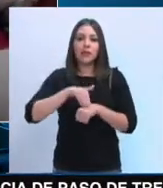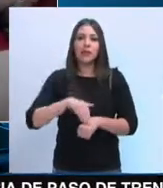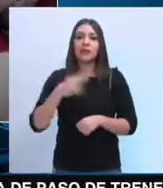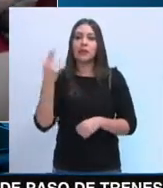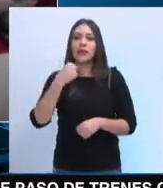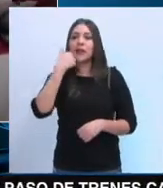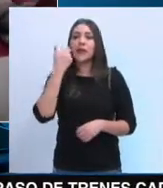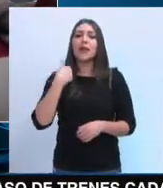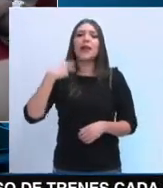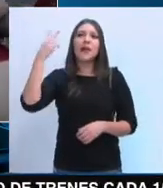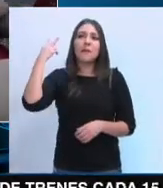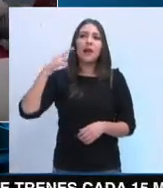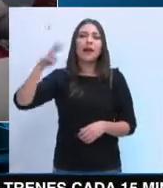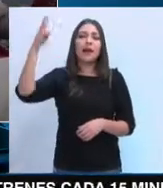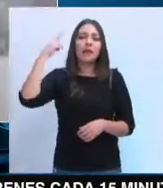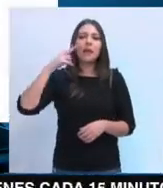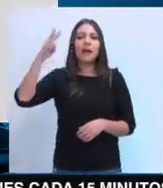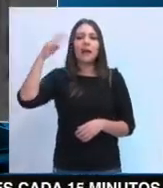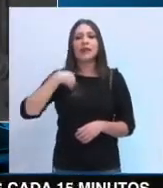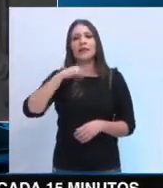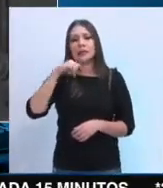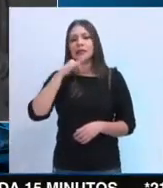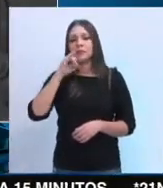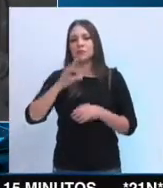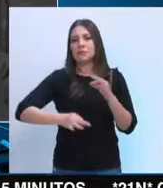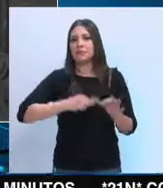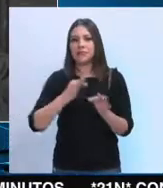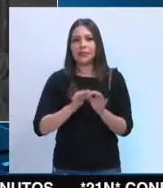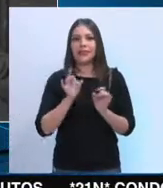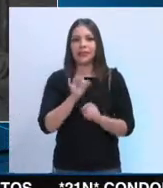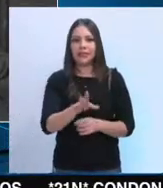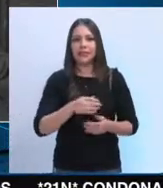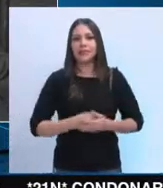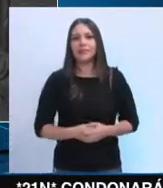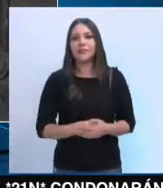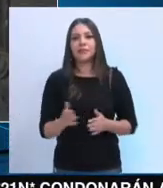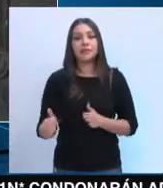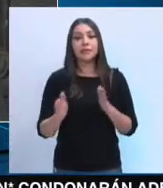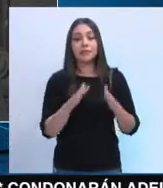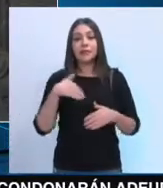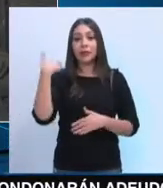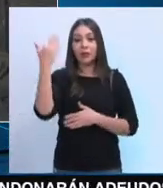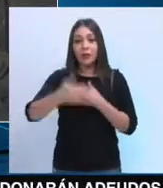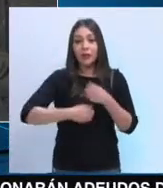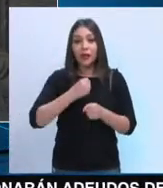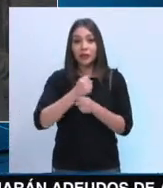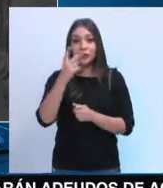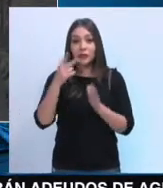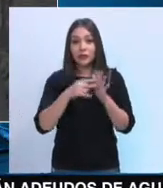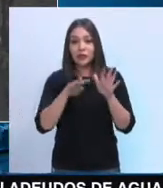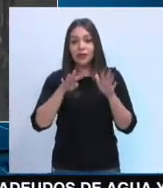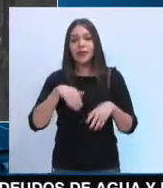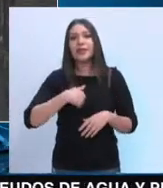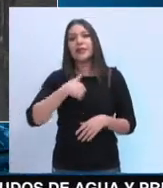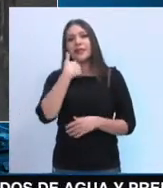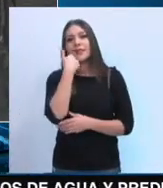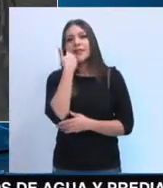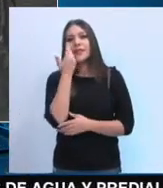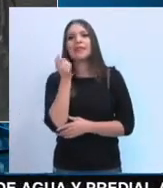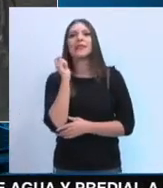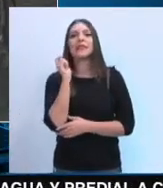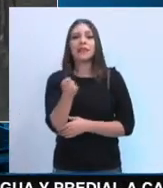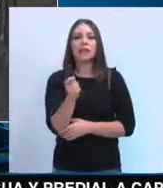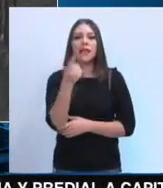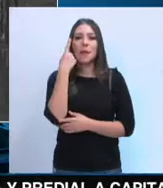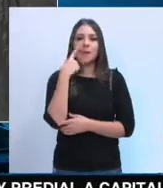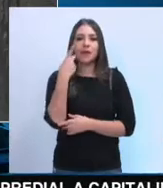sí lo cumplí. Viajar mucho. Y para el 2019, pues lo que estamos tratando de hacer es consolidarnos bien